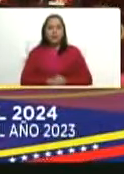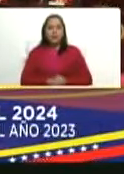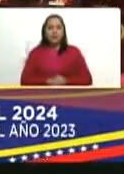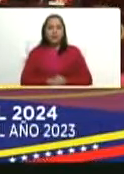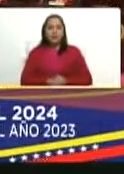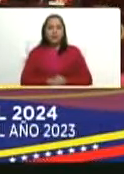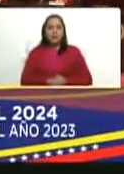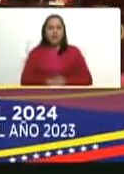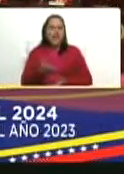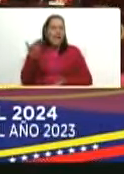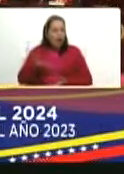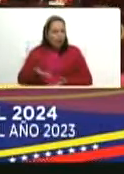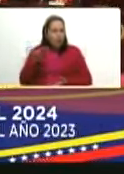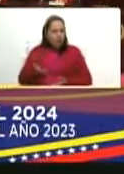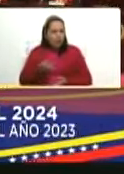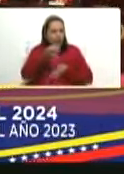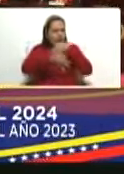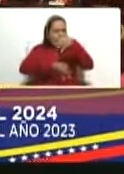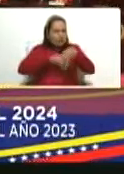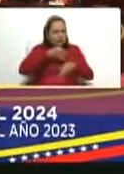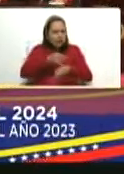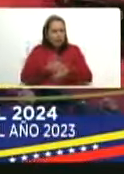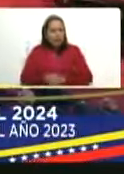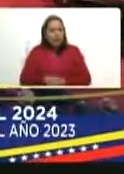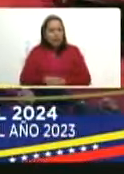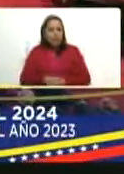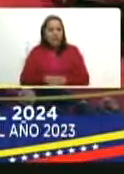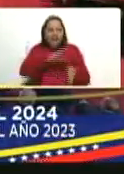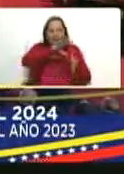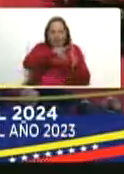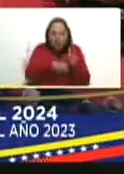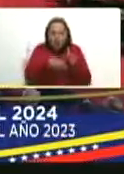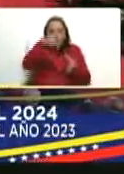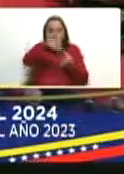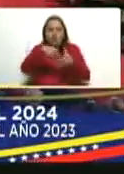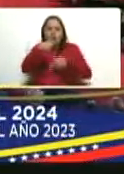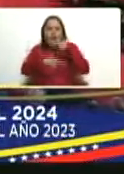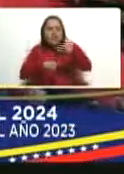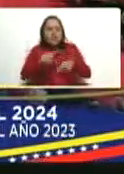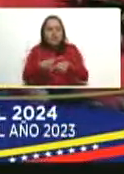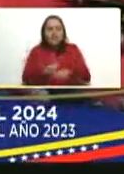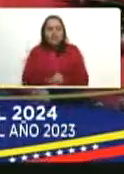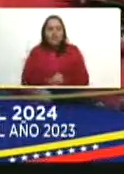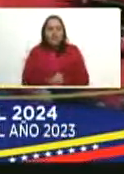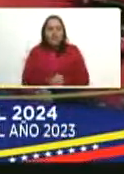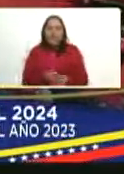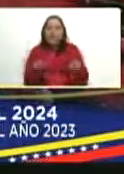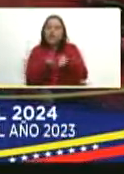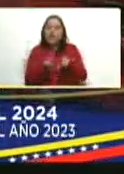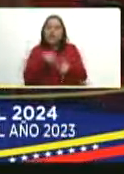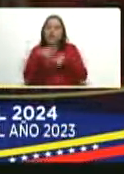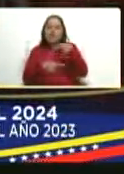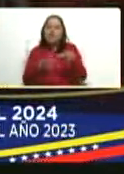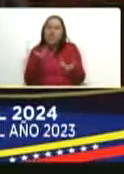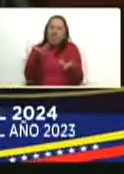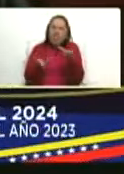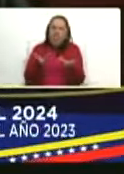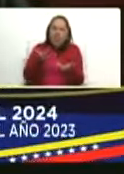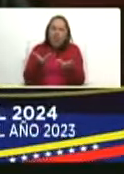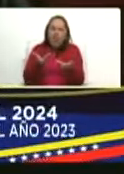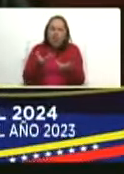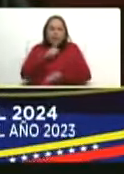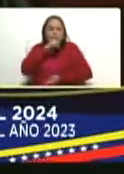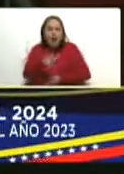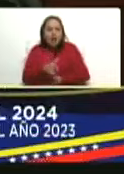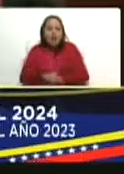Es importante saber que la corrupción es un proceso desestabilizador.